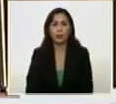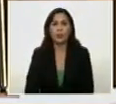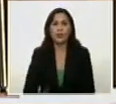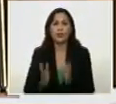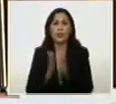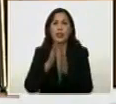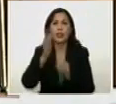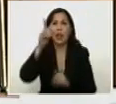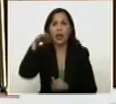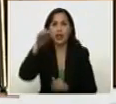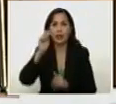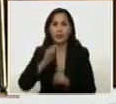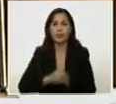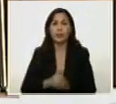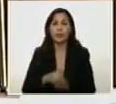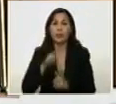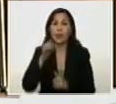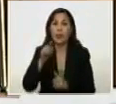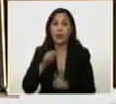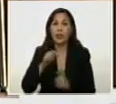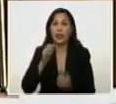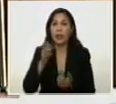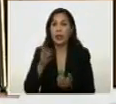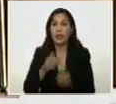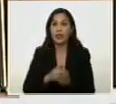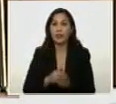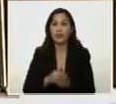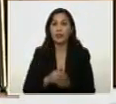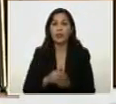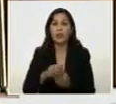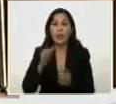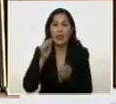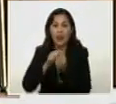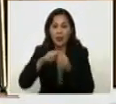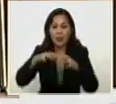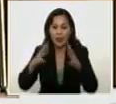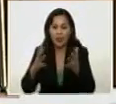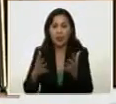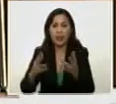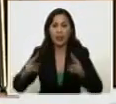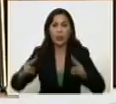Santana. Y allá está la piedra que marca el encuentro de Bolívar y Morillo.